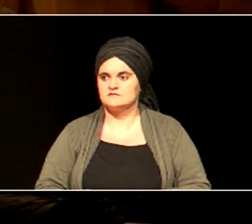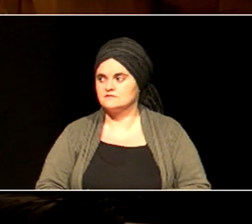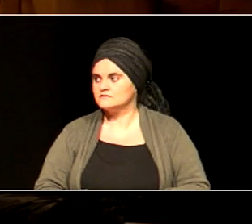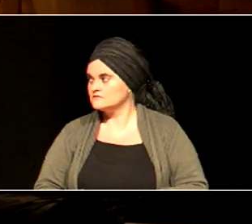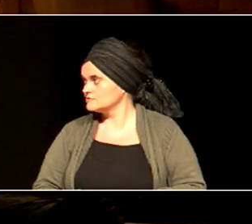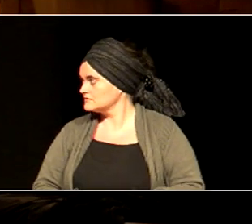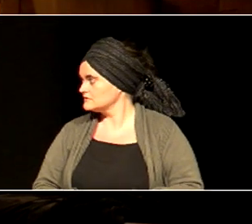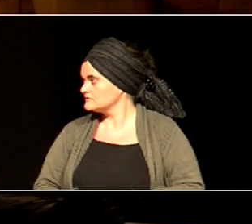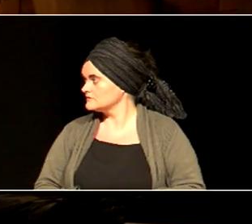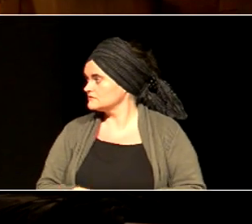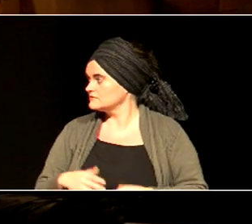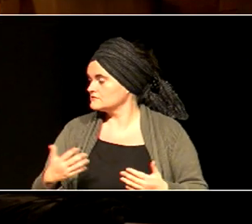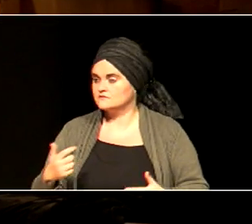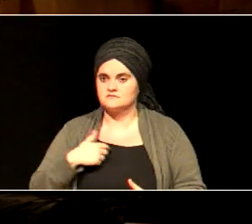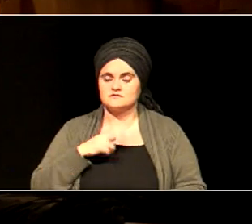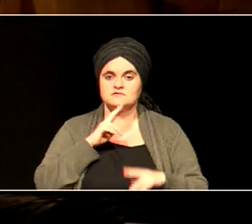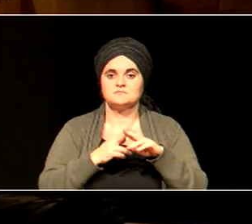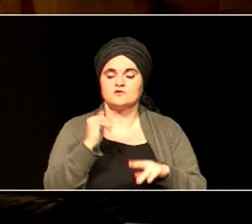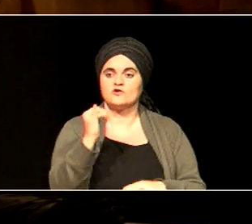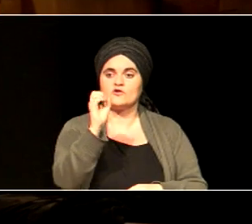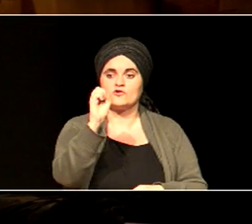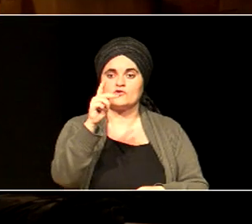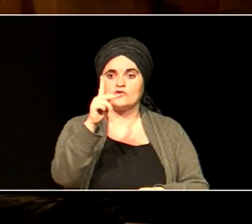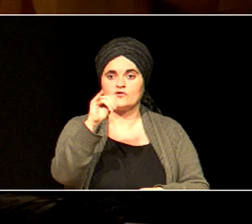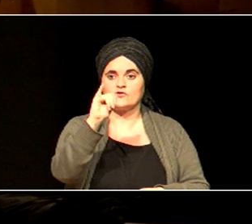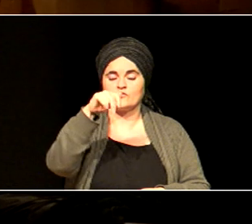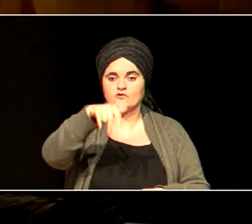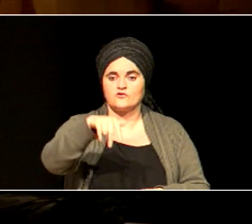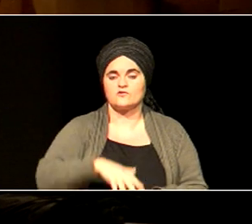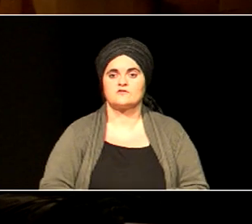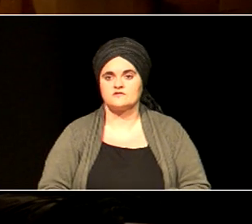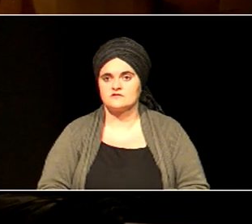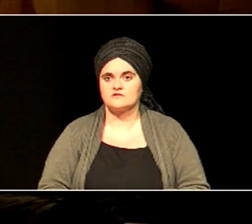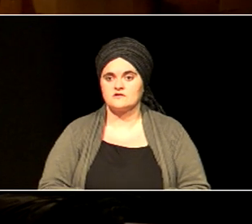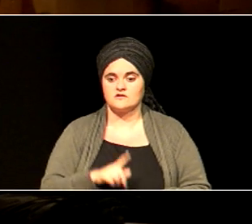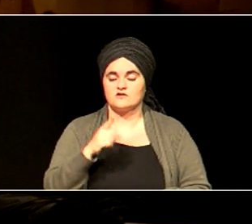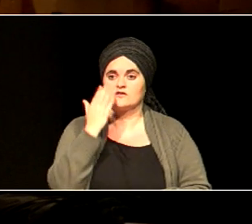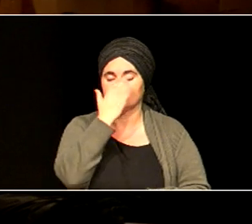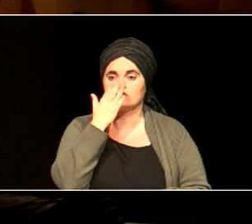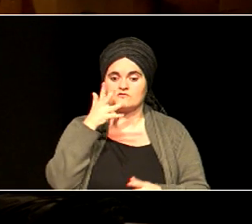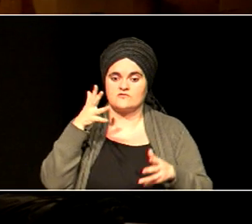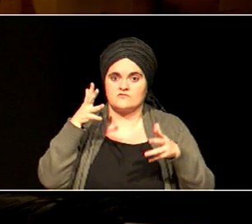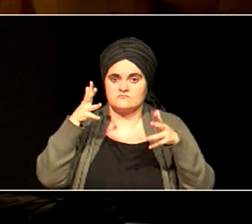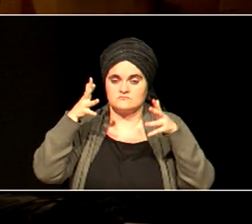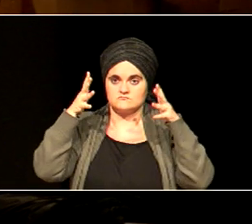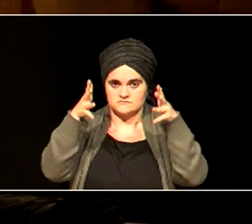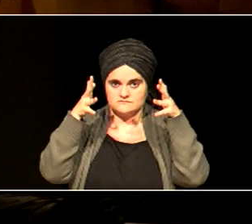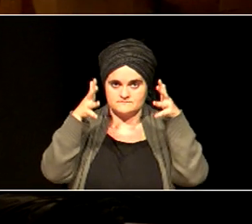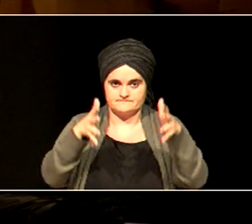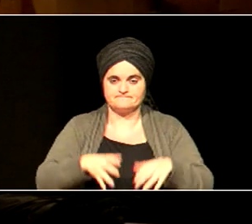Bueno, ni joki naz, eta bueno, naiz Soloarte eskolako aholkularia bai.